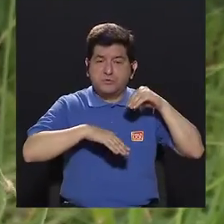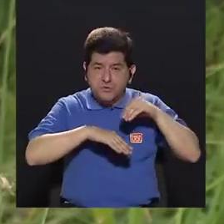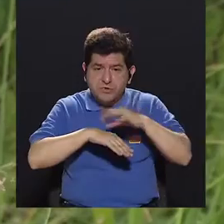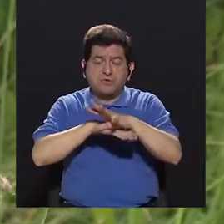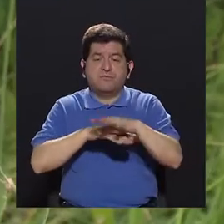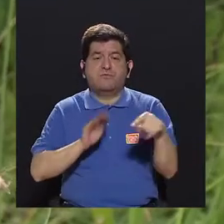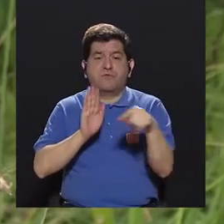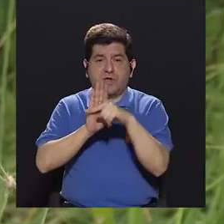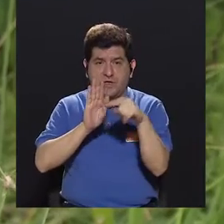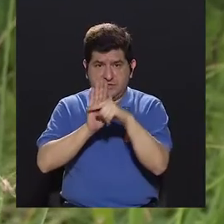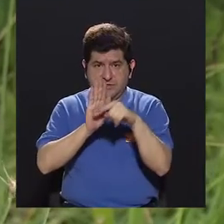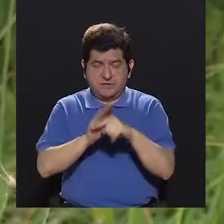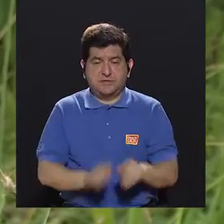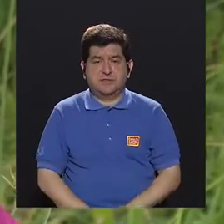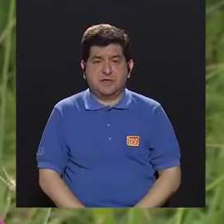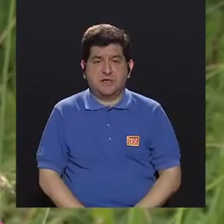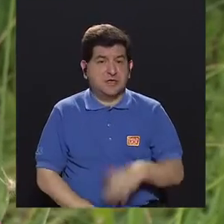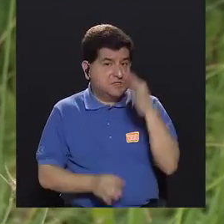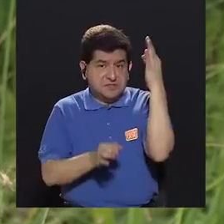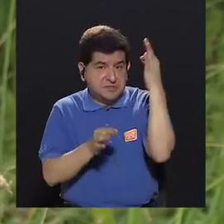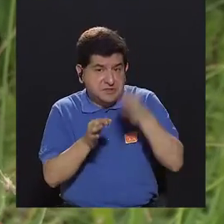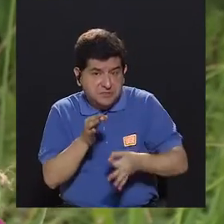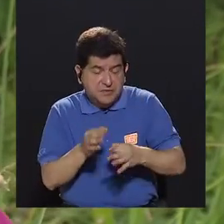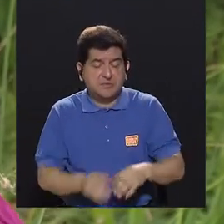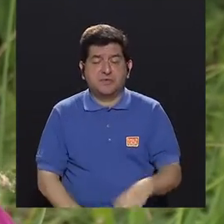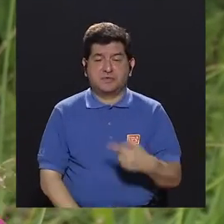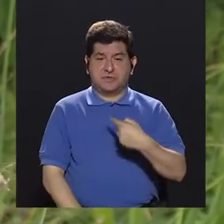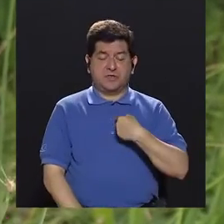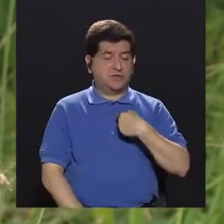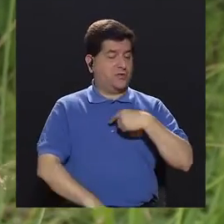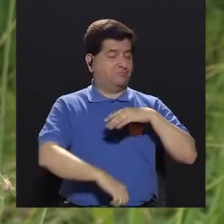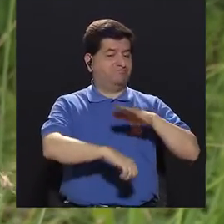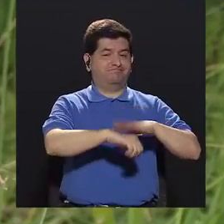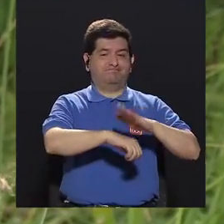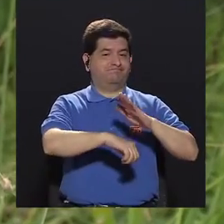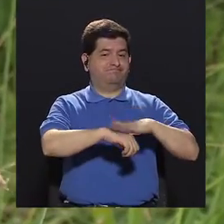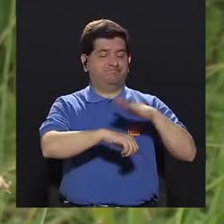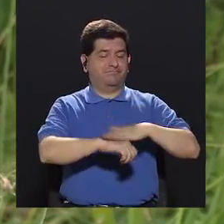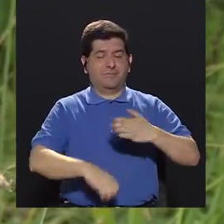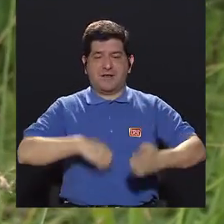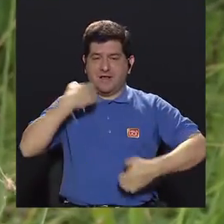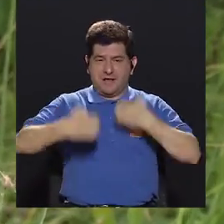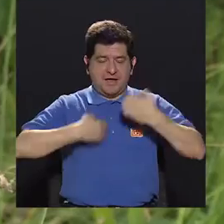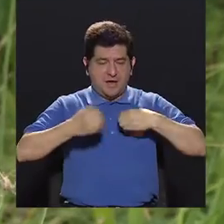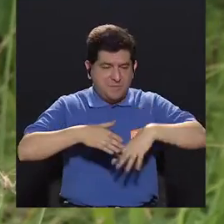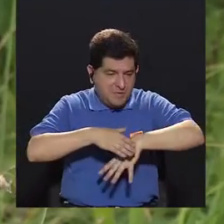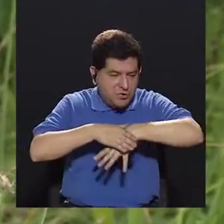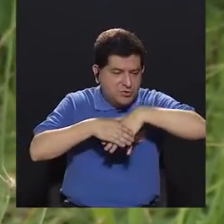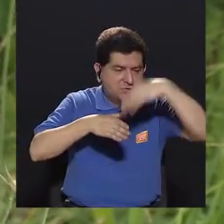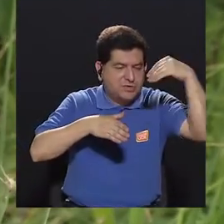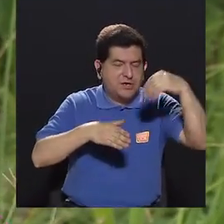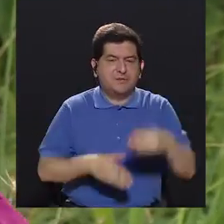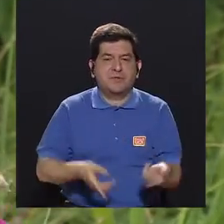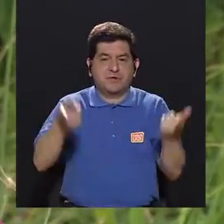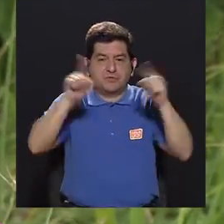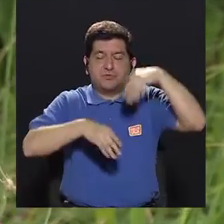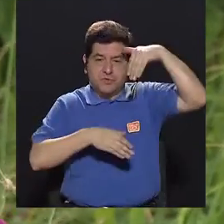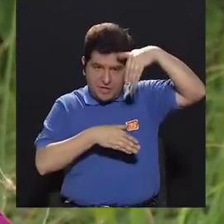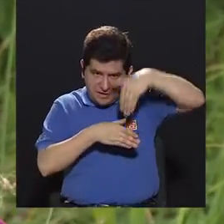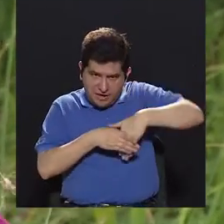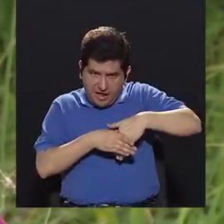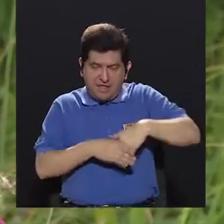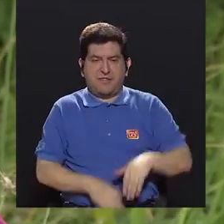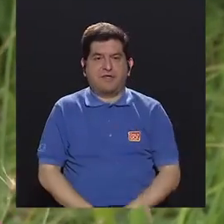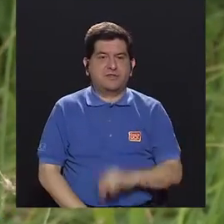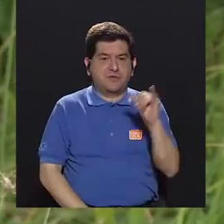porque sean emociones negativas, sencillamente cuando yo no permito que ellas salgan empiezan a presentarse adentro